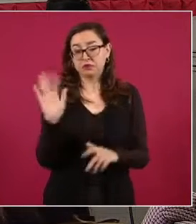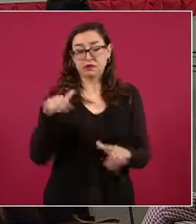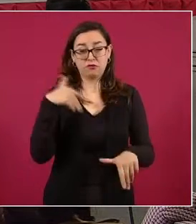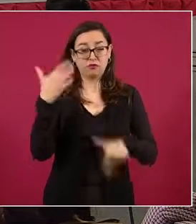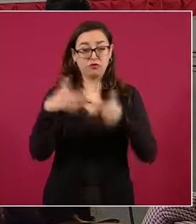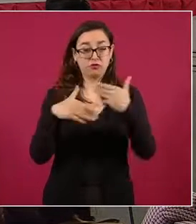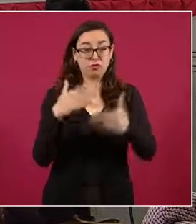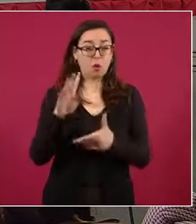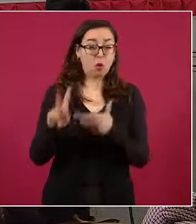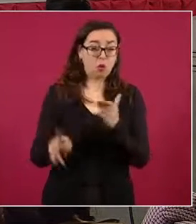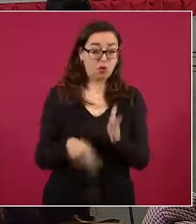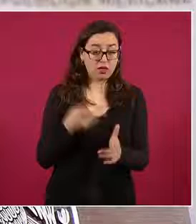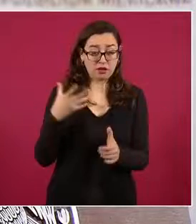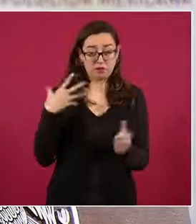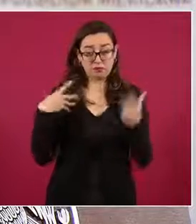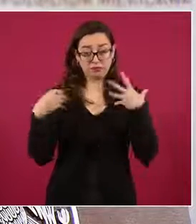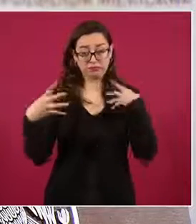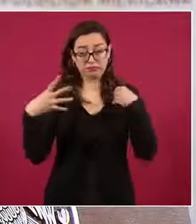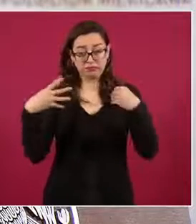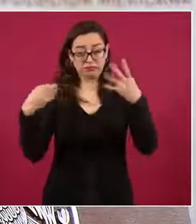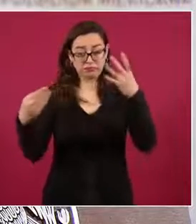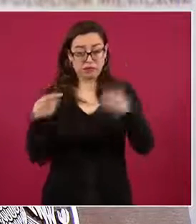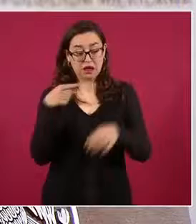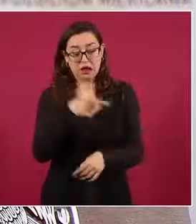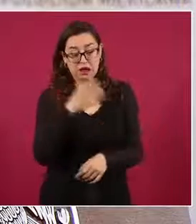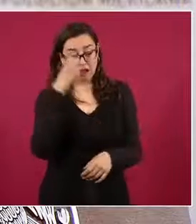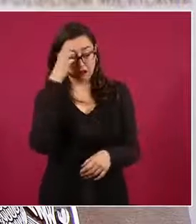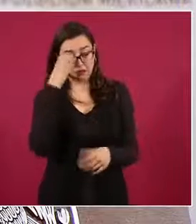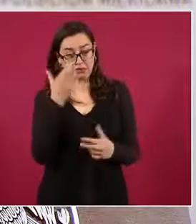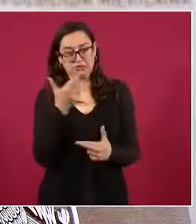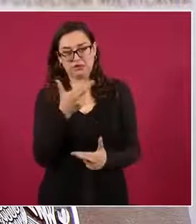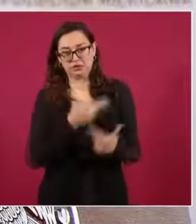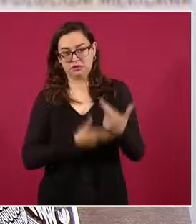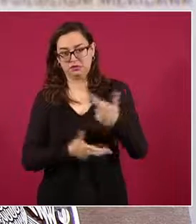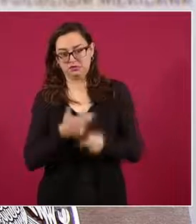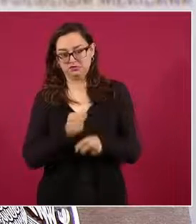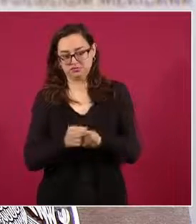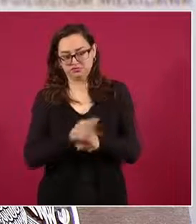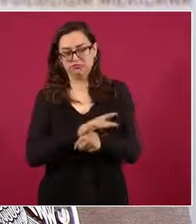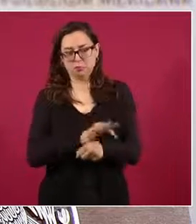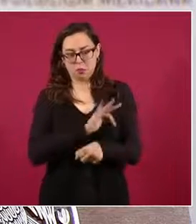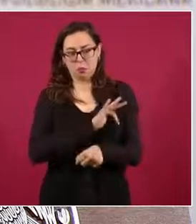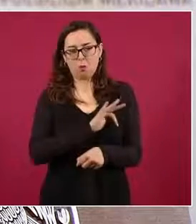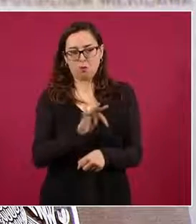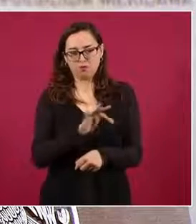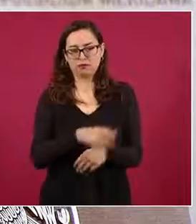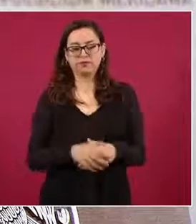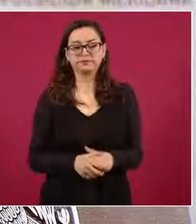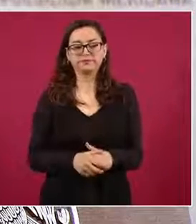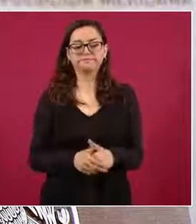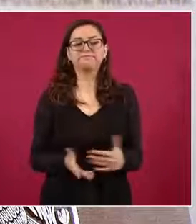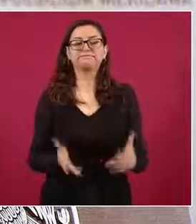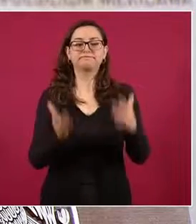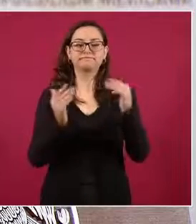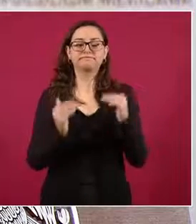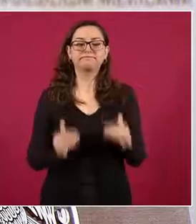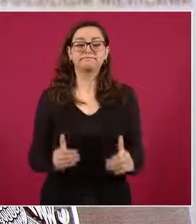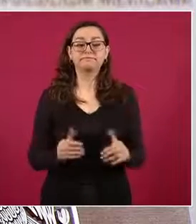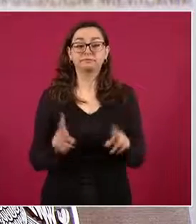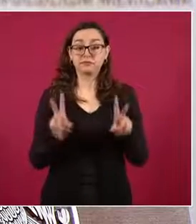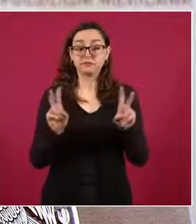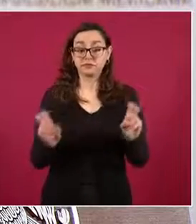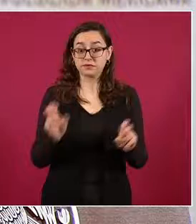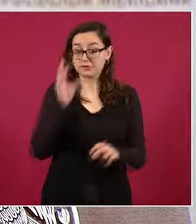Pero no ha sido necesario, dado que hay menos internamientos. Y en las defunciones también una tendencia